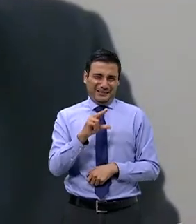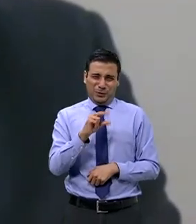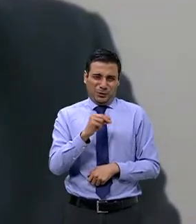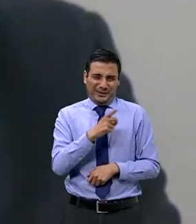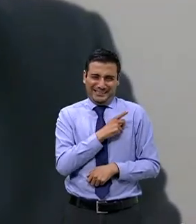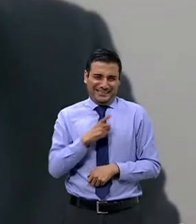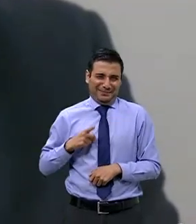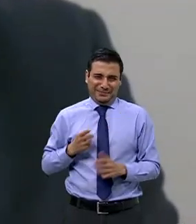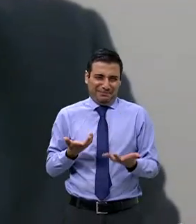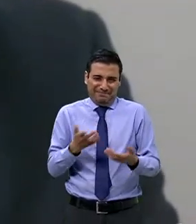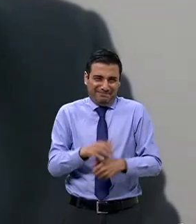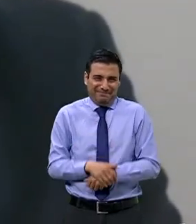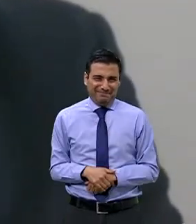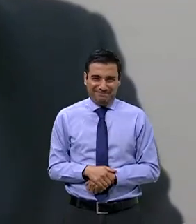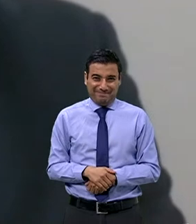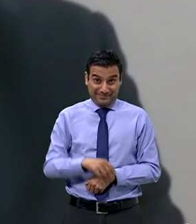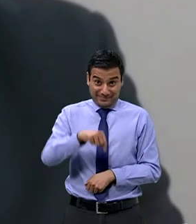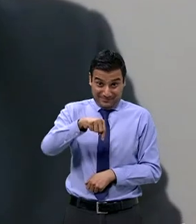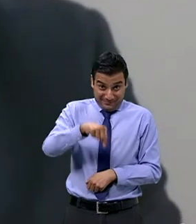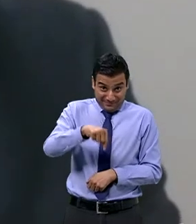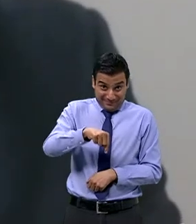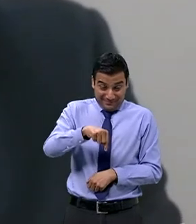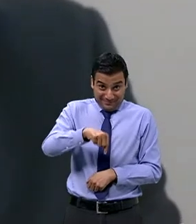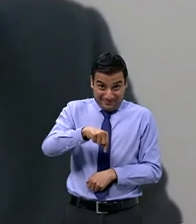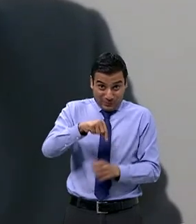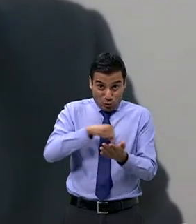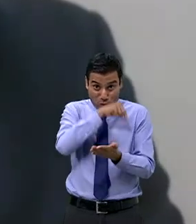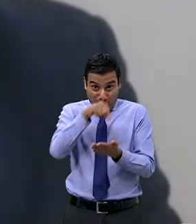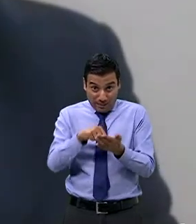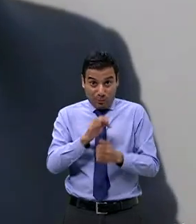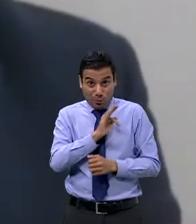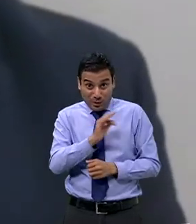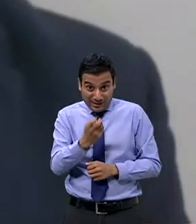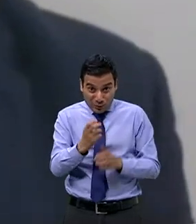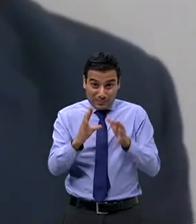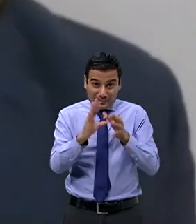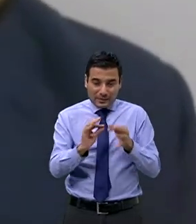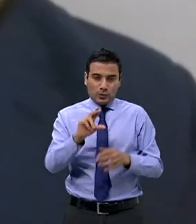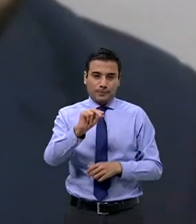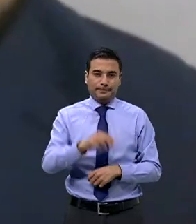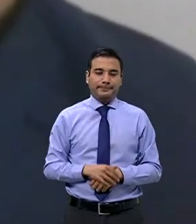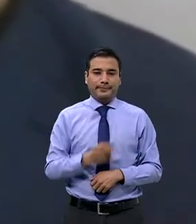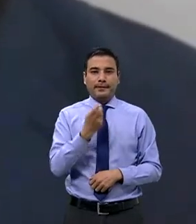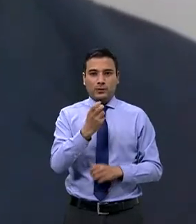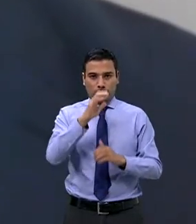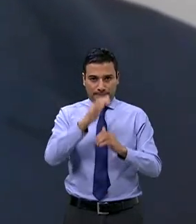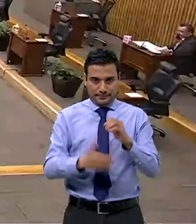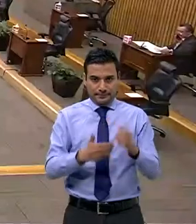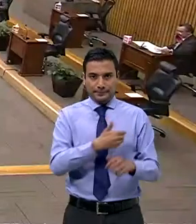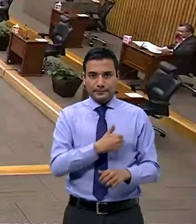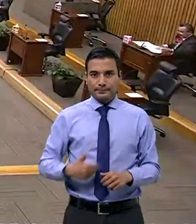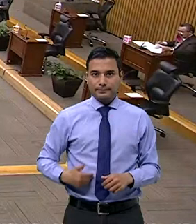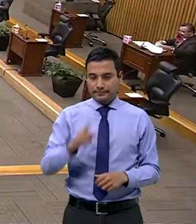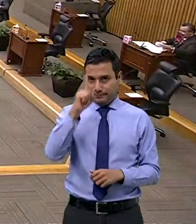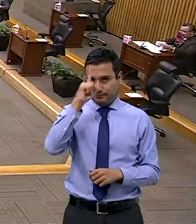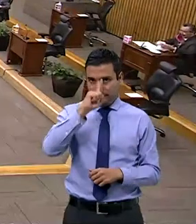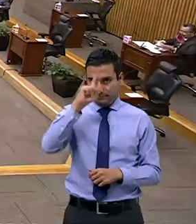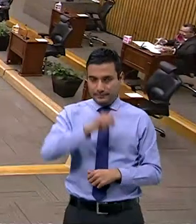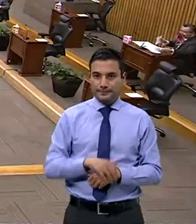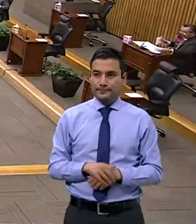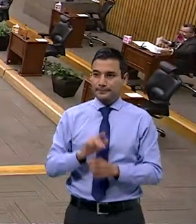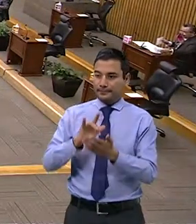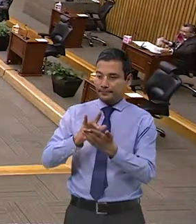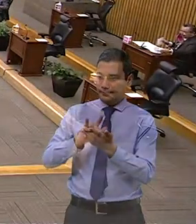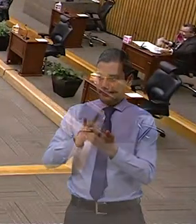deberían ser aquí porque este no es justo el lugar para hacerlo es cuánto consejero presidente gracias señor representante